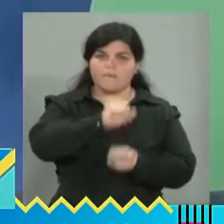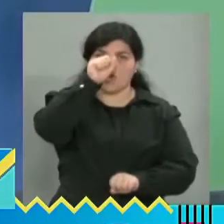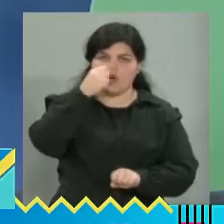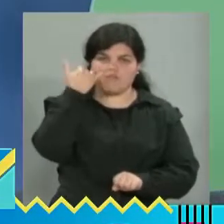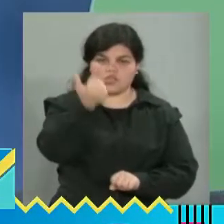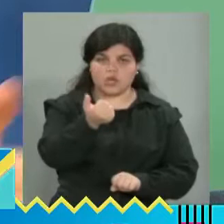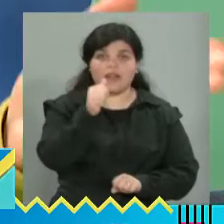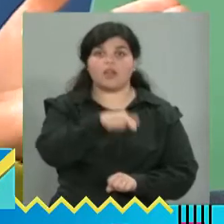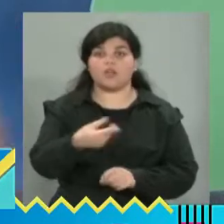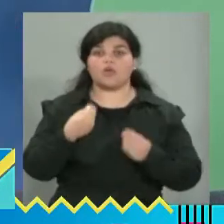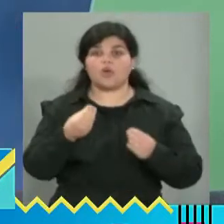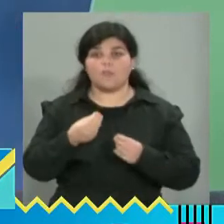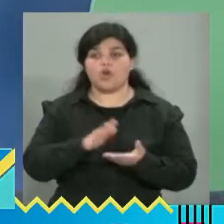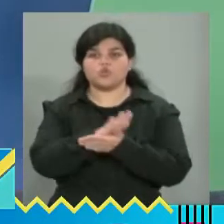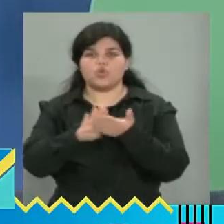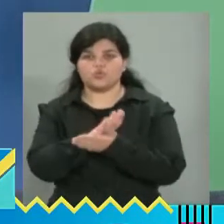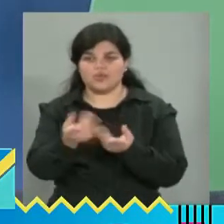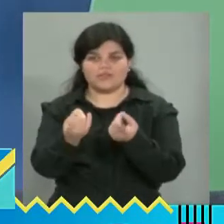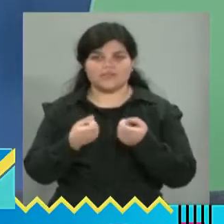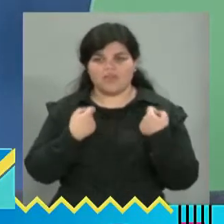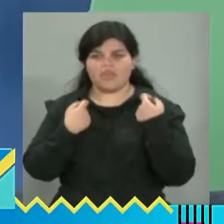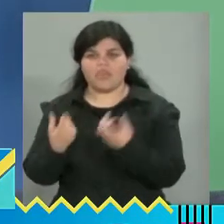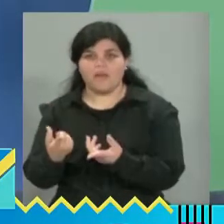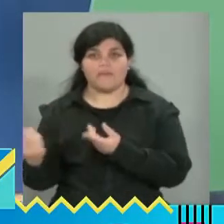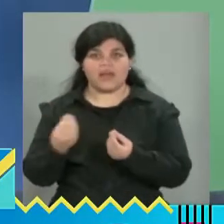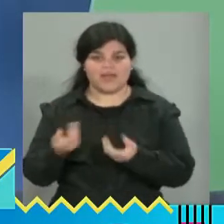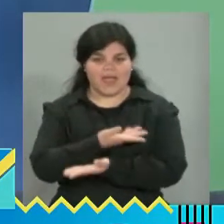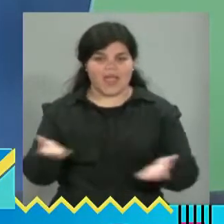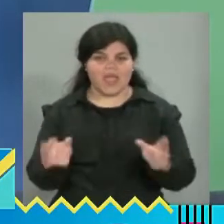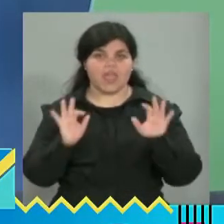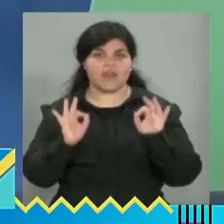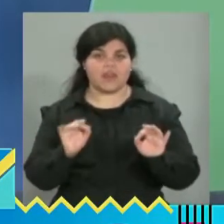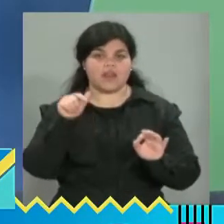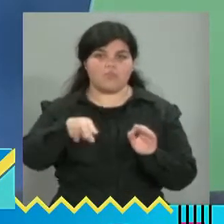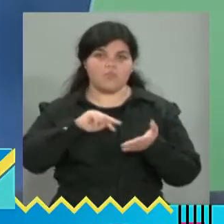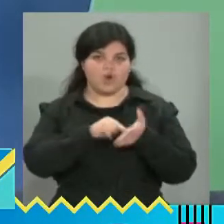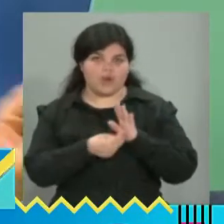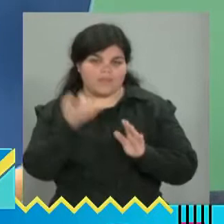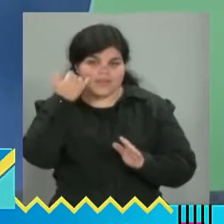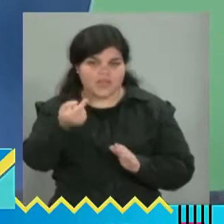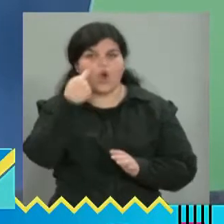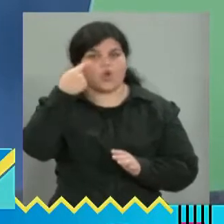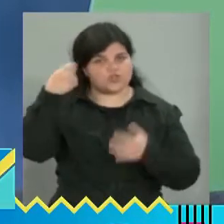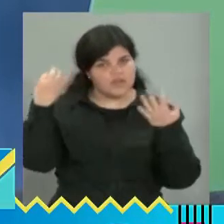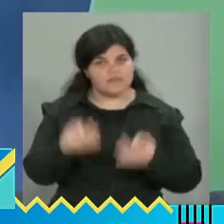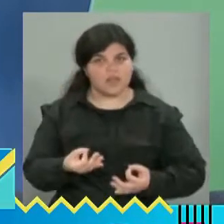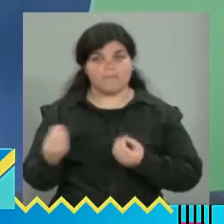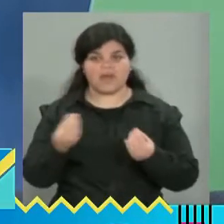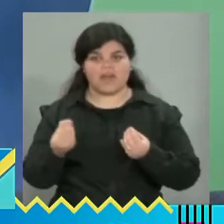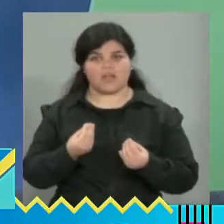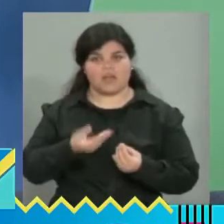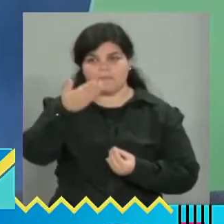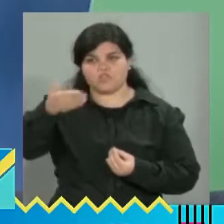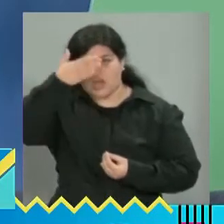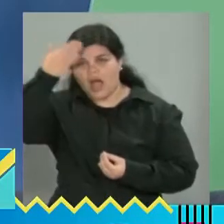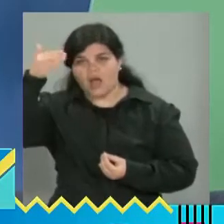preparados para dar soluciones para poder empezar a hacer un manejo integral de esta problemática y cada uno pueda ayudar a aquellos que